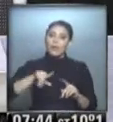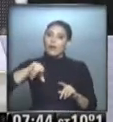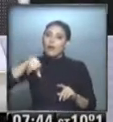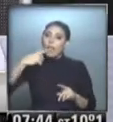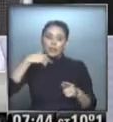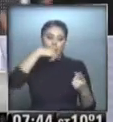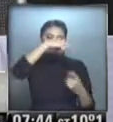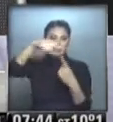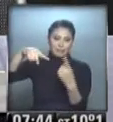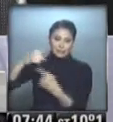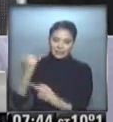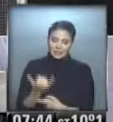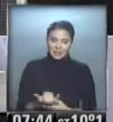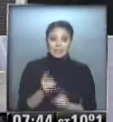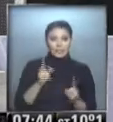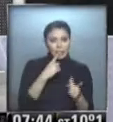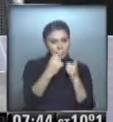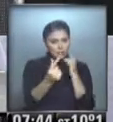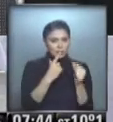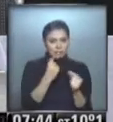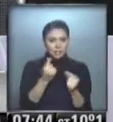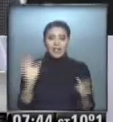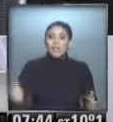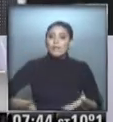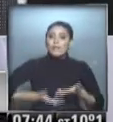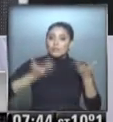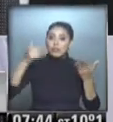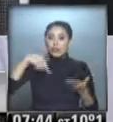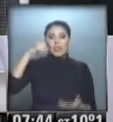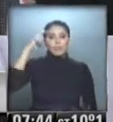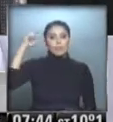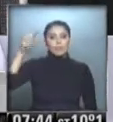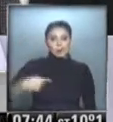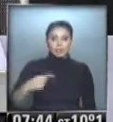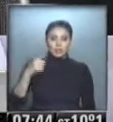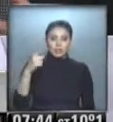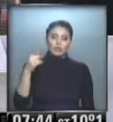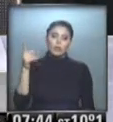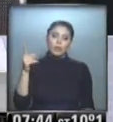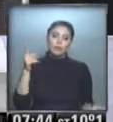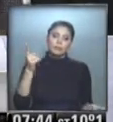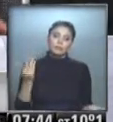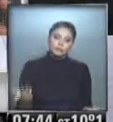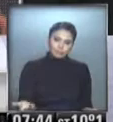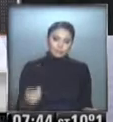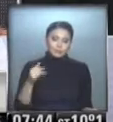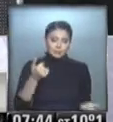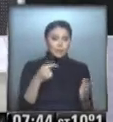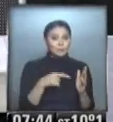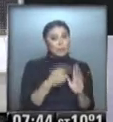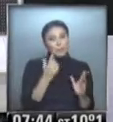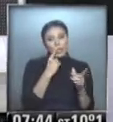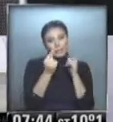de repercusiones y sobre todo críticas que la inflación está en el orden del 10 y obviamente es un punto que es